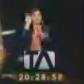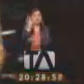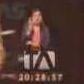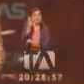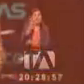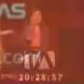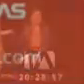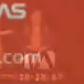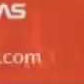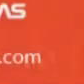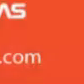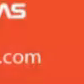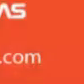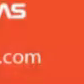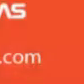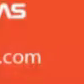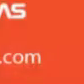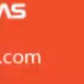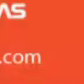viernes